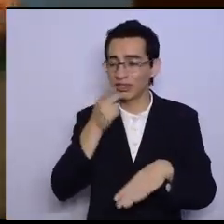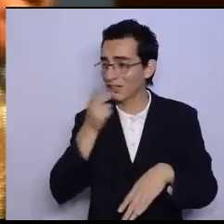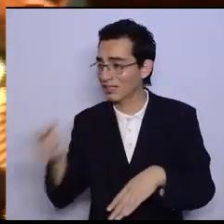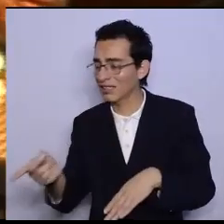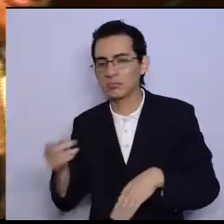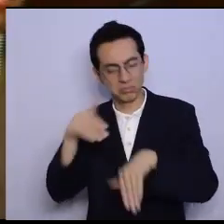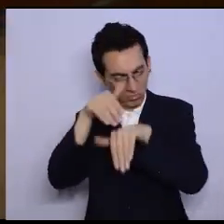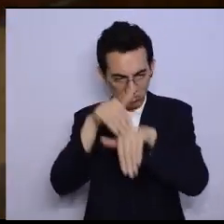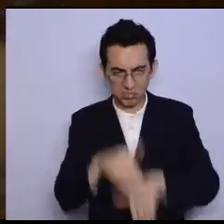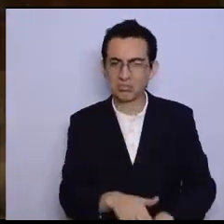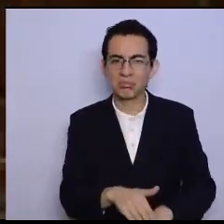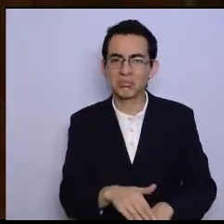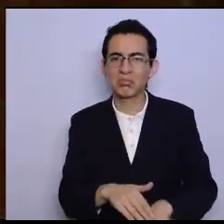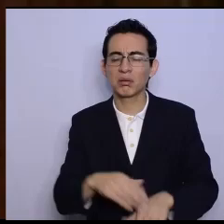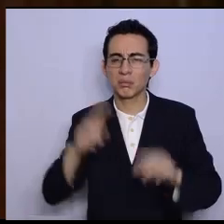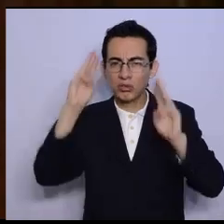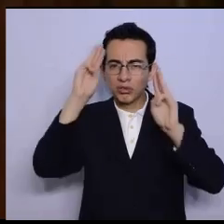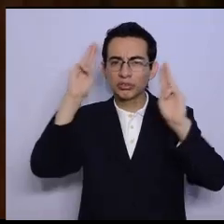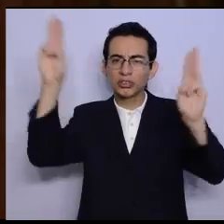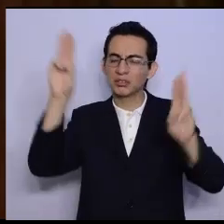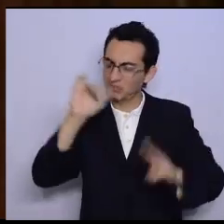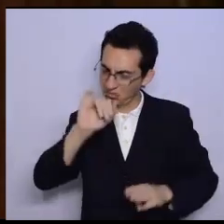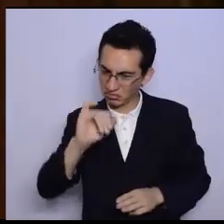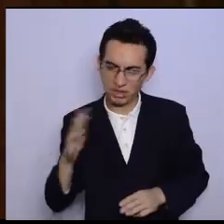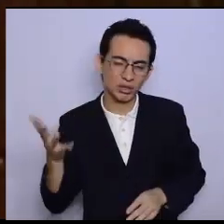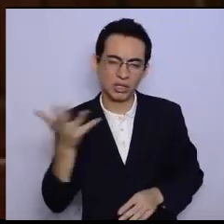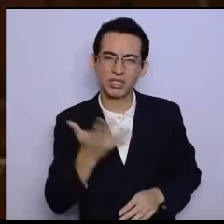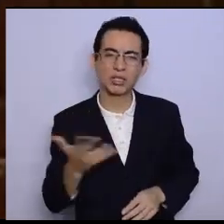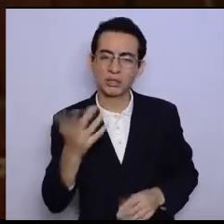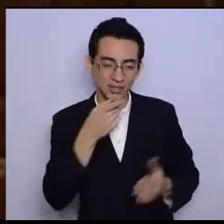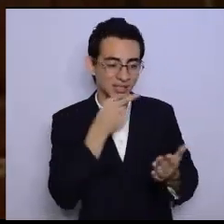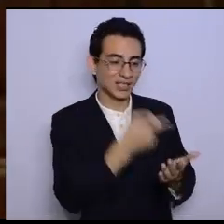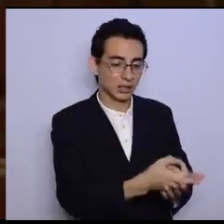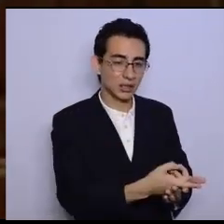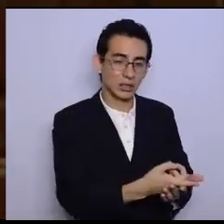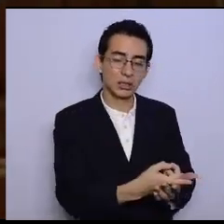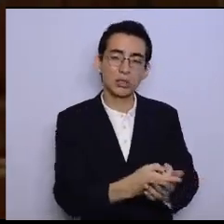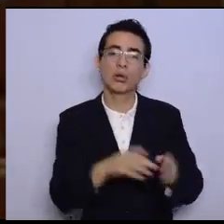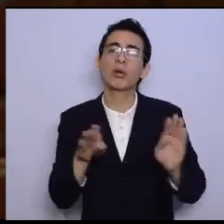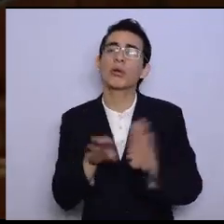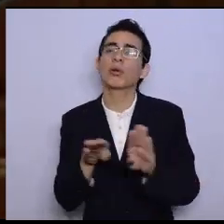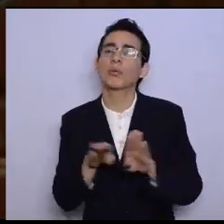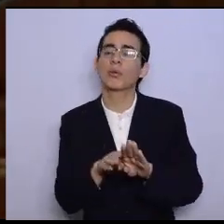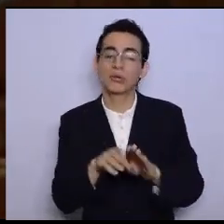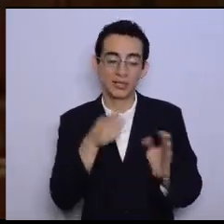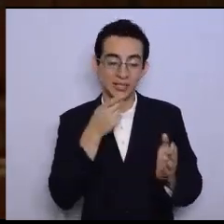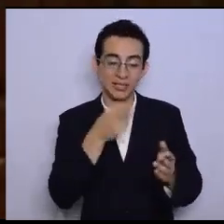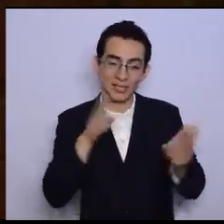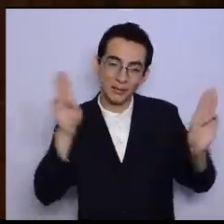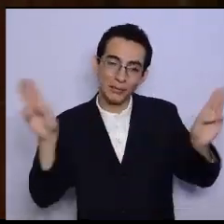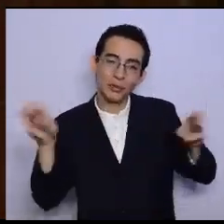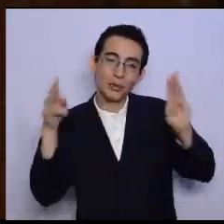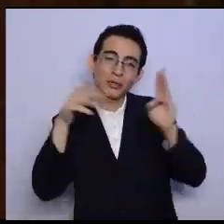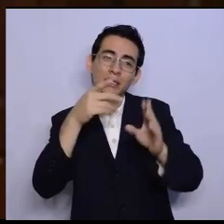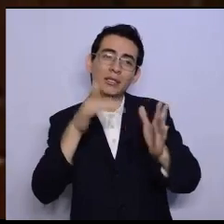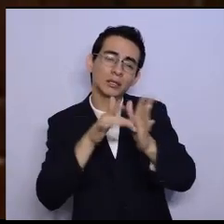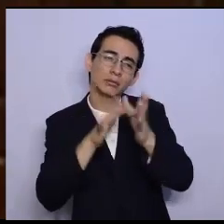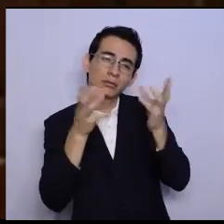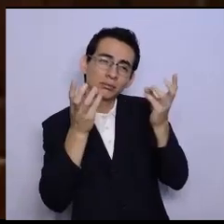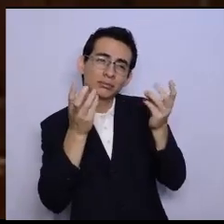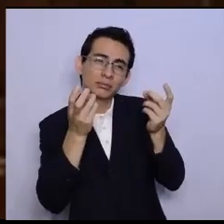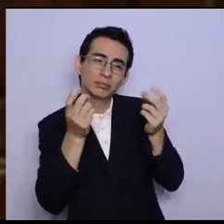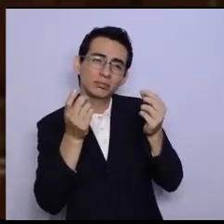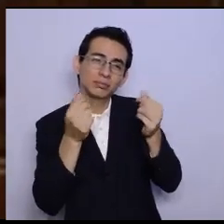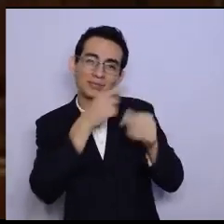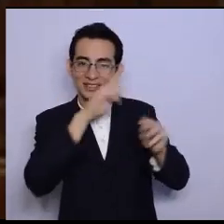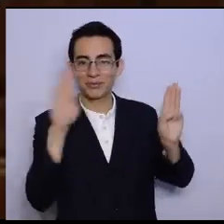lo hizo. Y lo hizo, dice la Biblia, conforme al modelo que se le mostró en la montaña, ahí en el monte